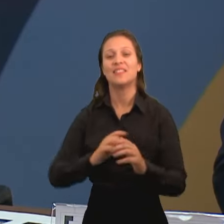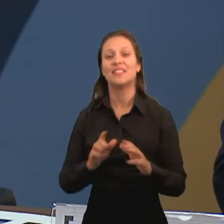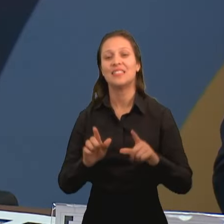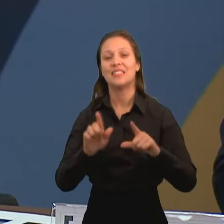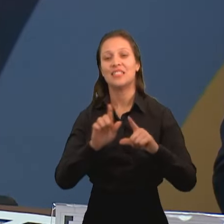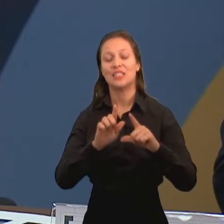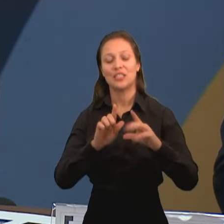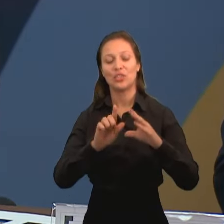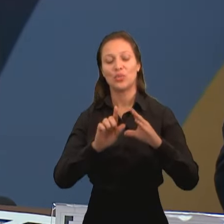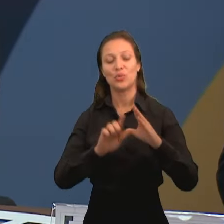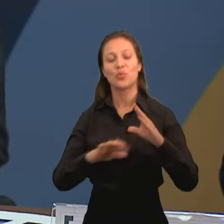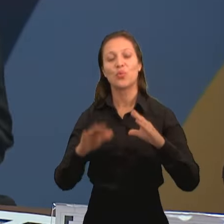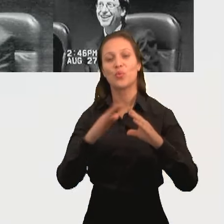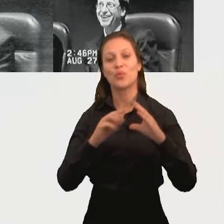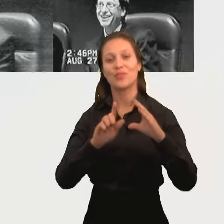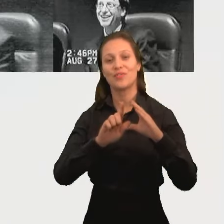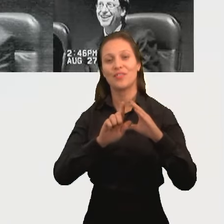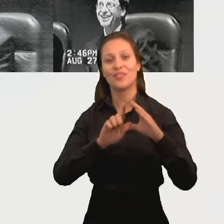contra Google, que